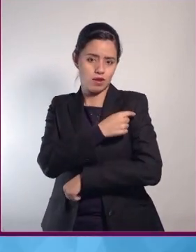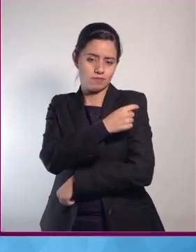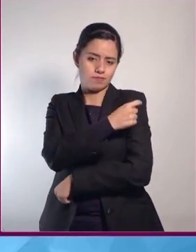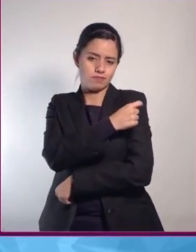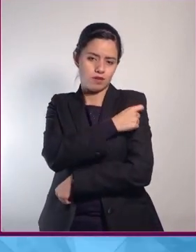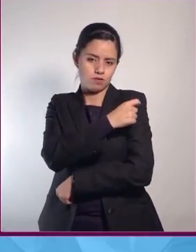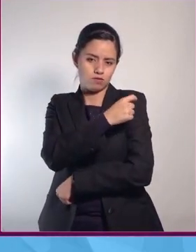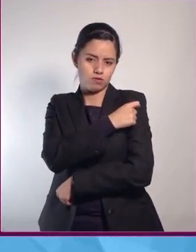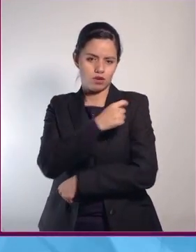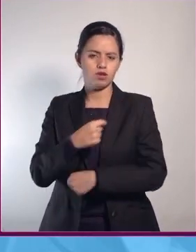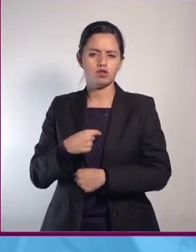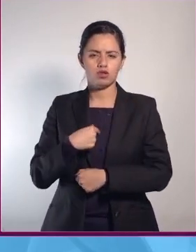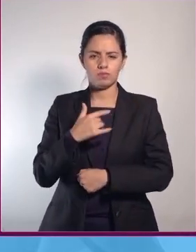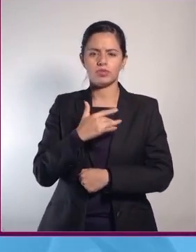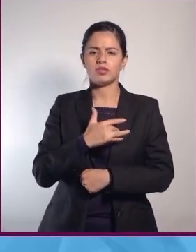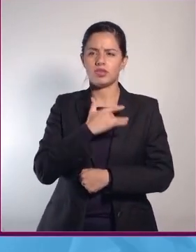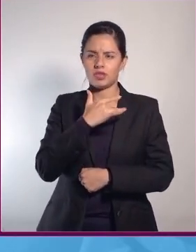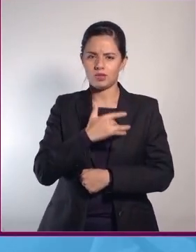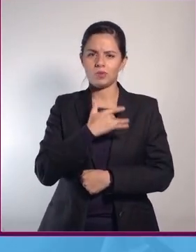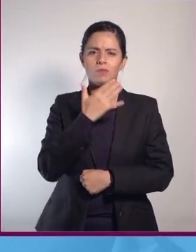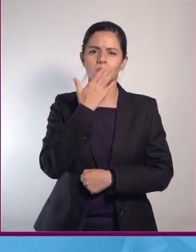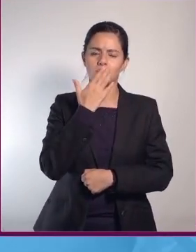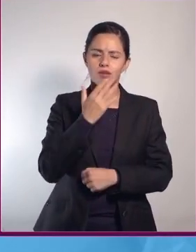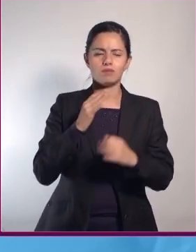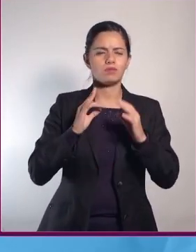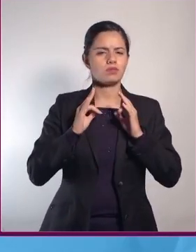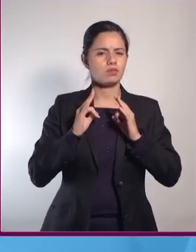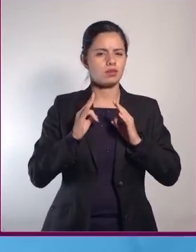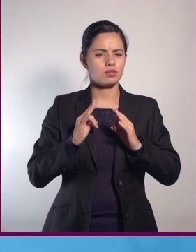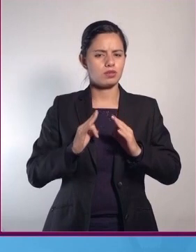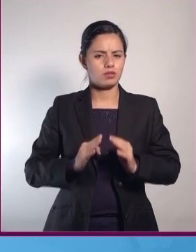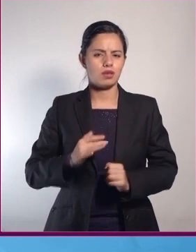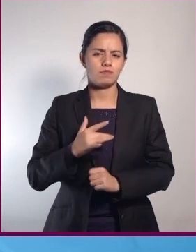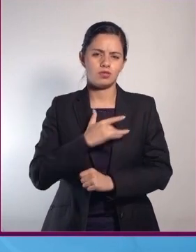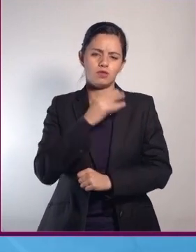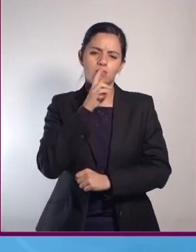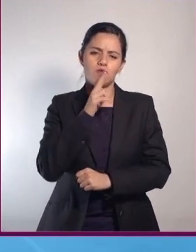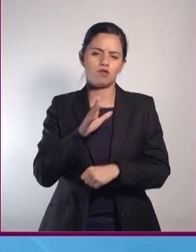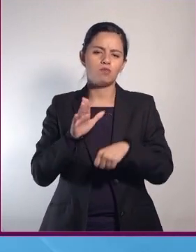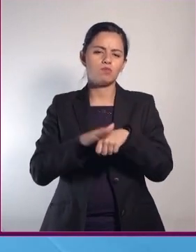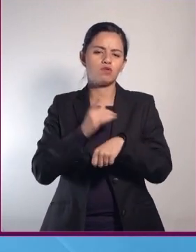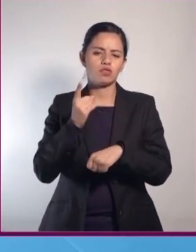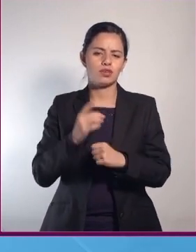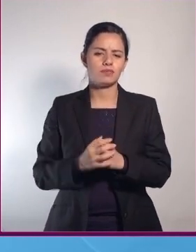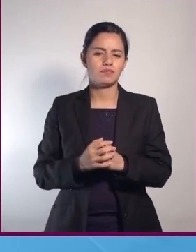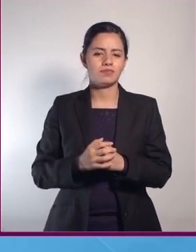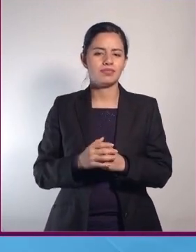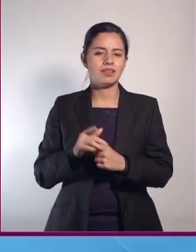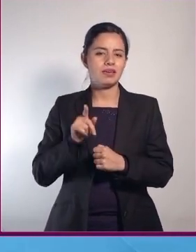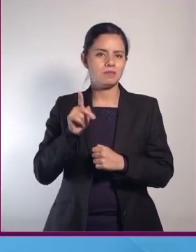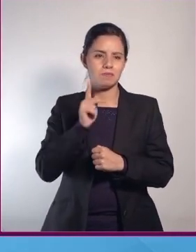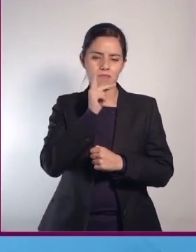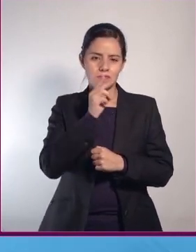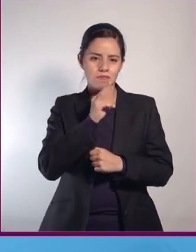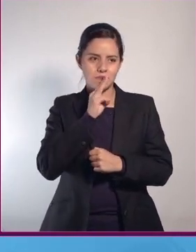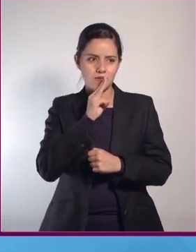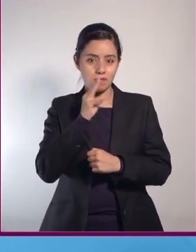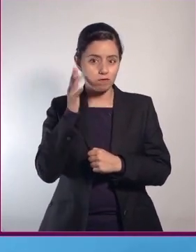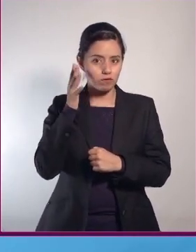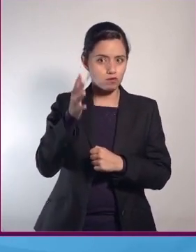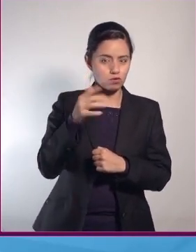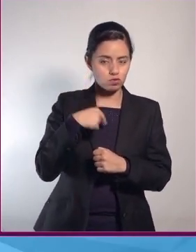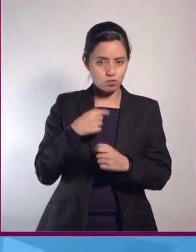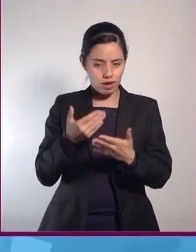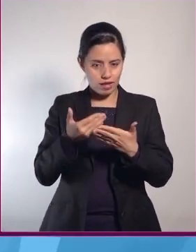Y sinceramente me siento tranquila, me siento mejor porque mis padres me alegra que hayan pensado en mi futuro.